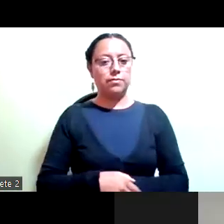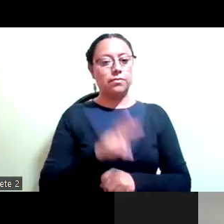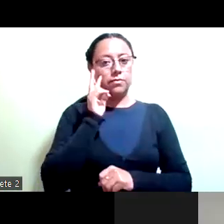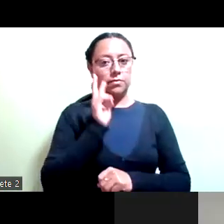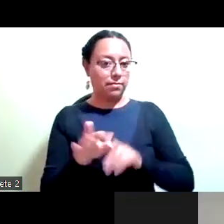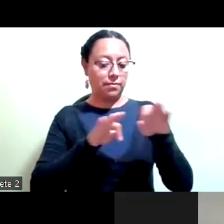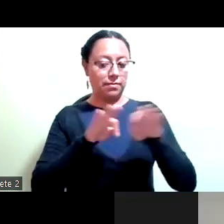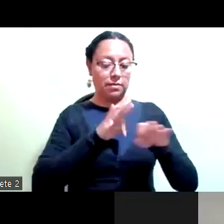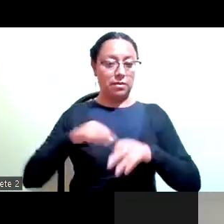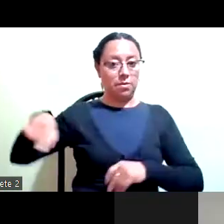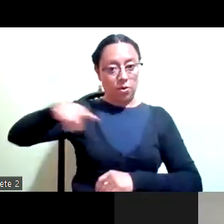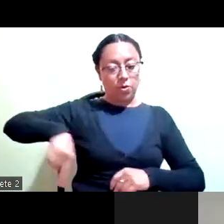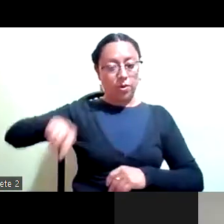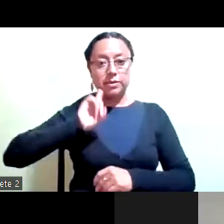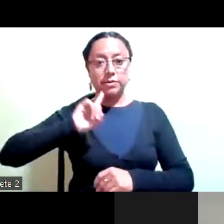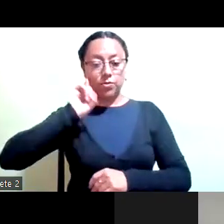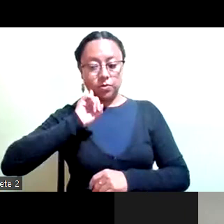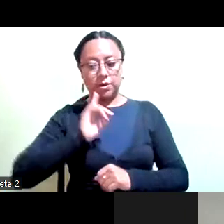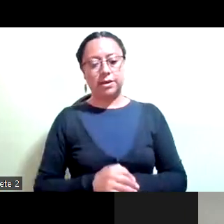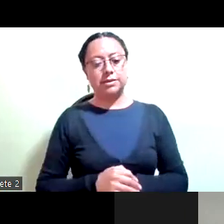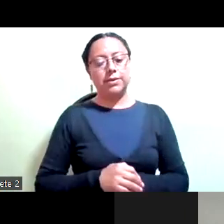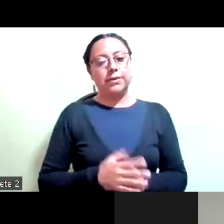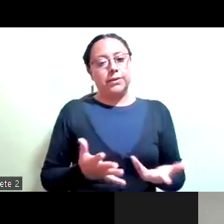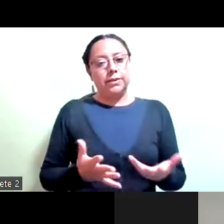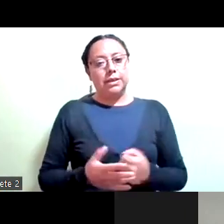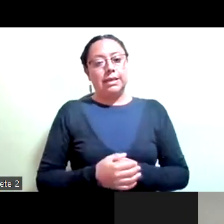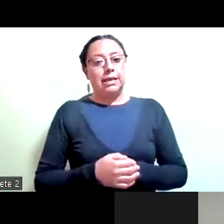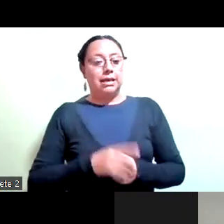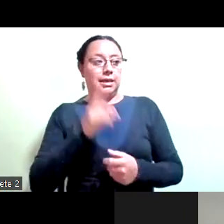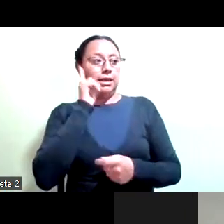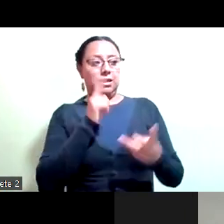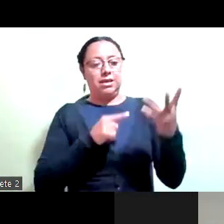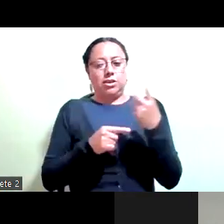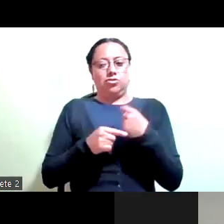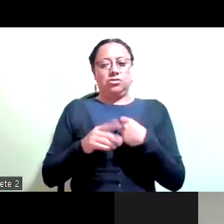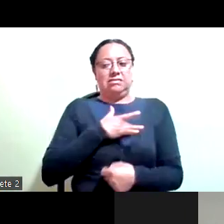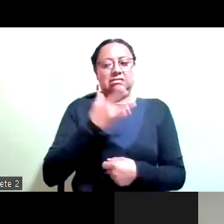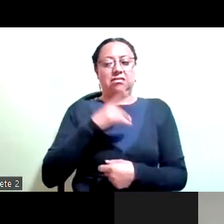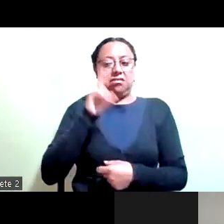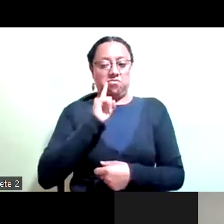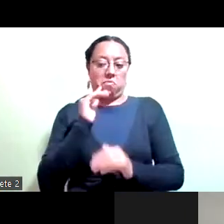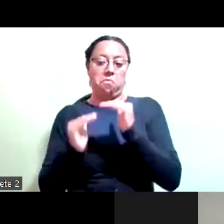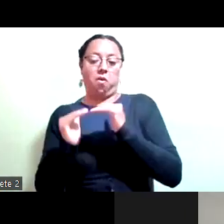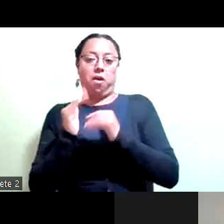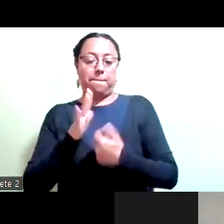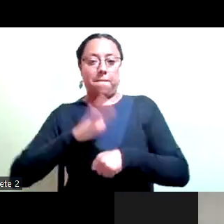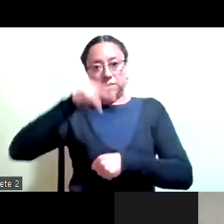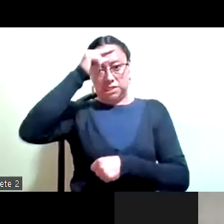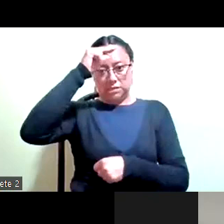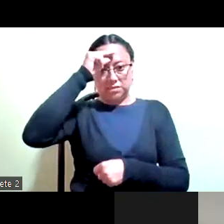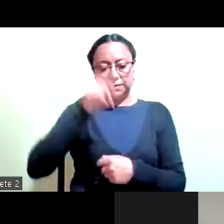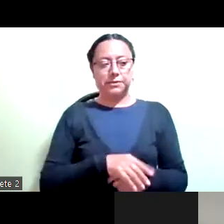las mujeres y cuando se sienten rebasados, pues busquen descalificar el trabajo que nosotras como legisladoras